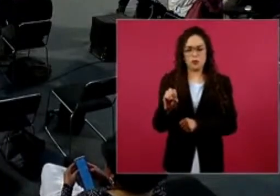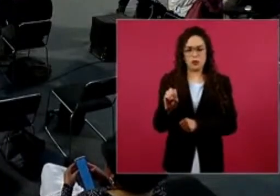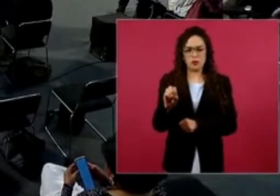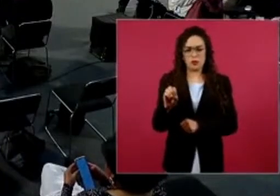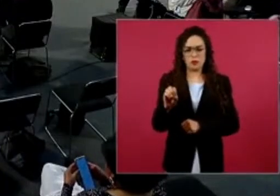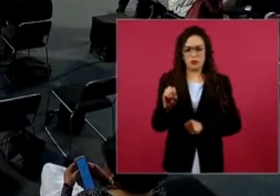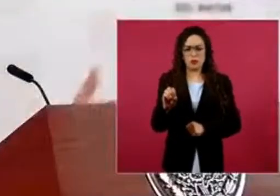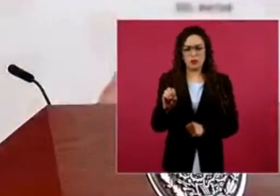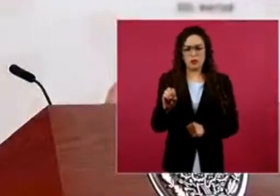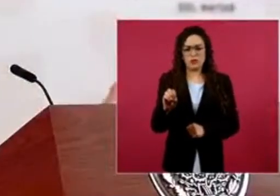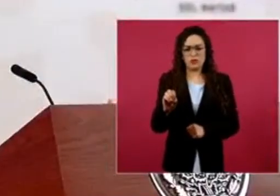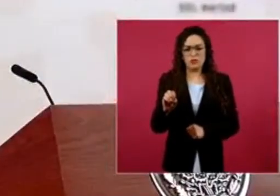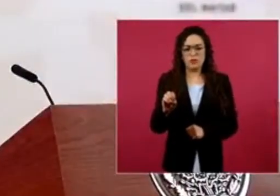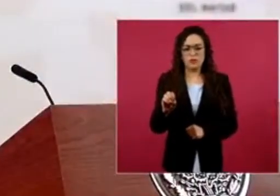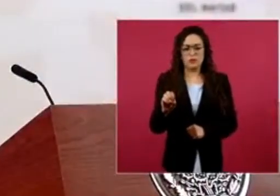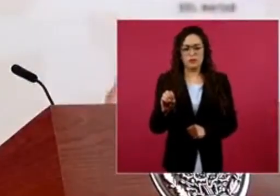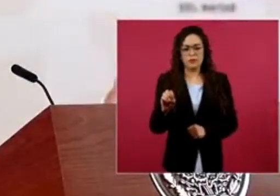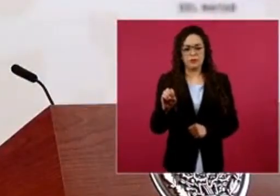pues es